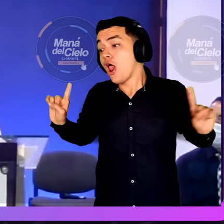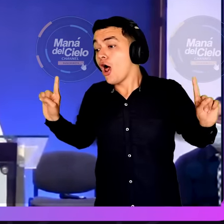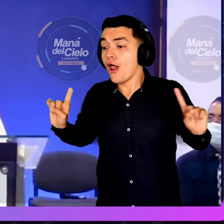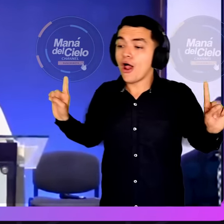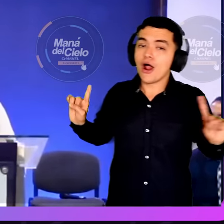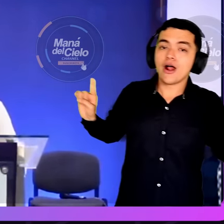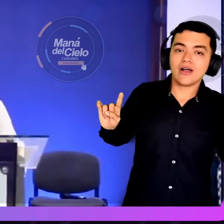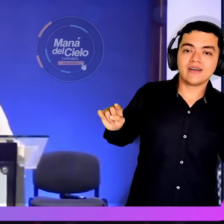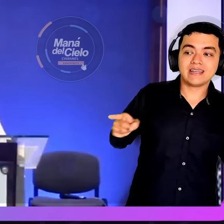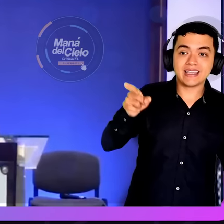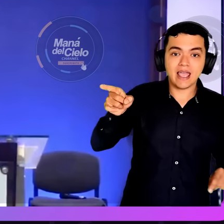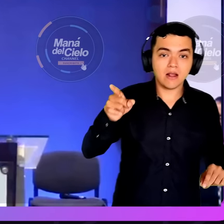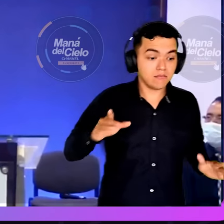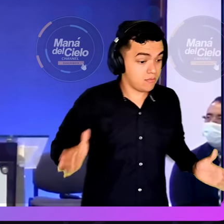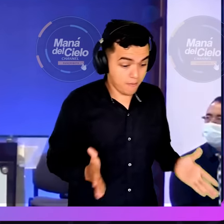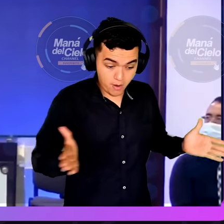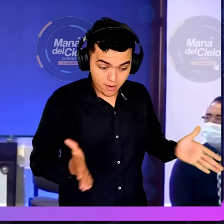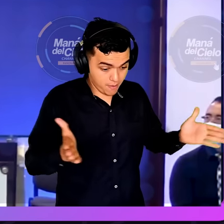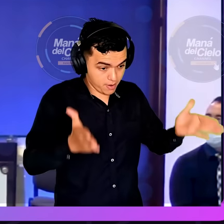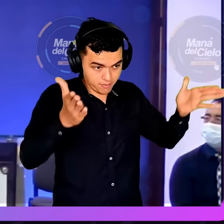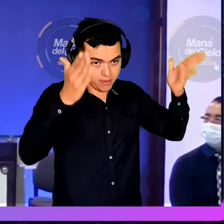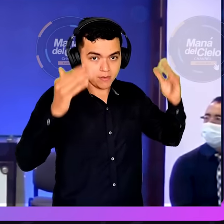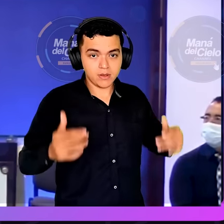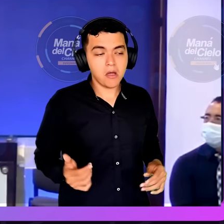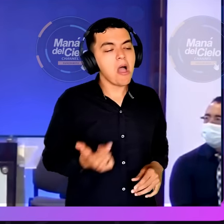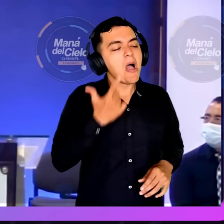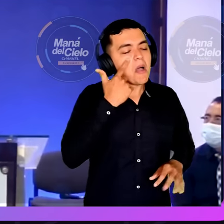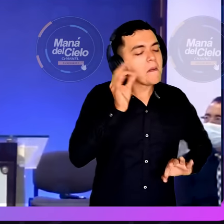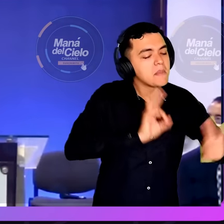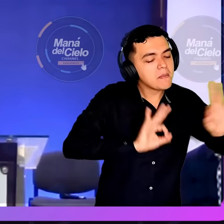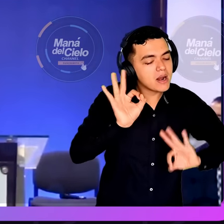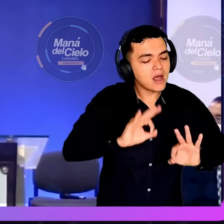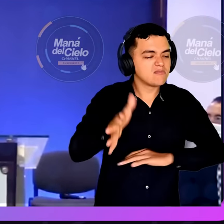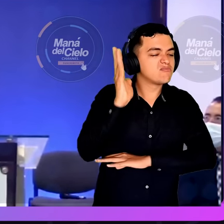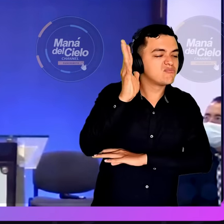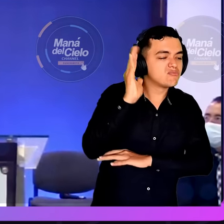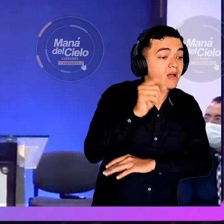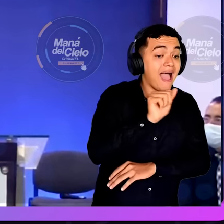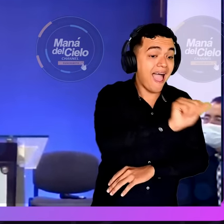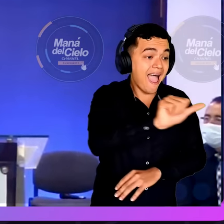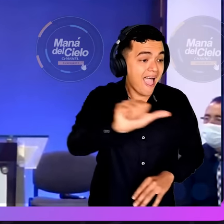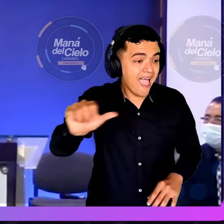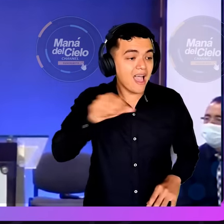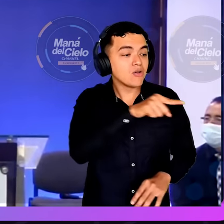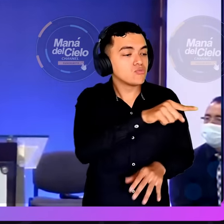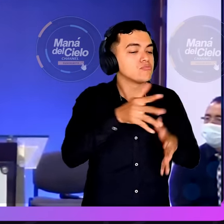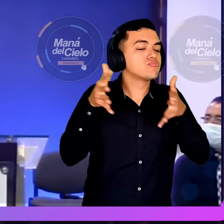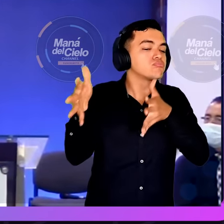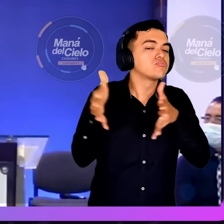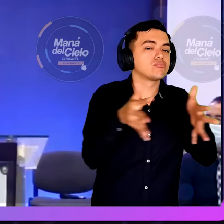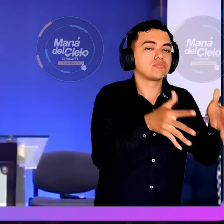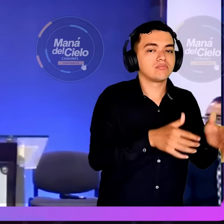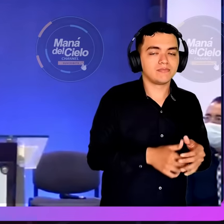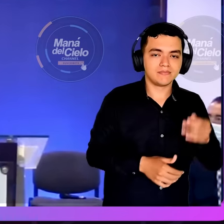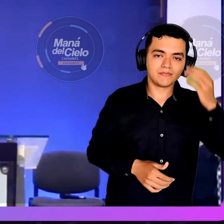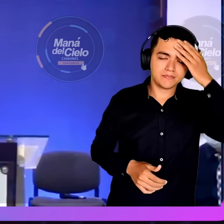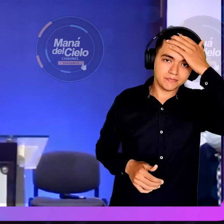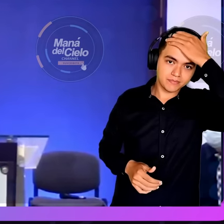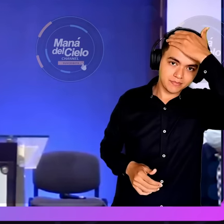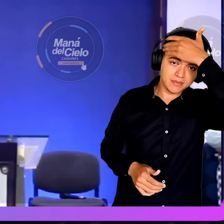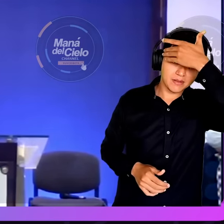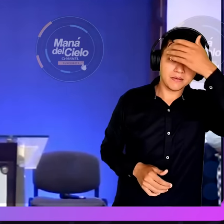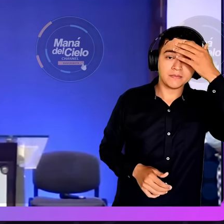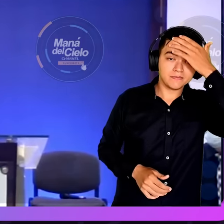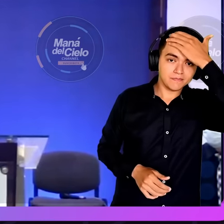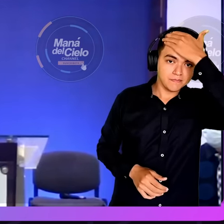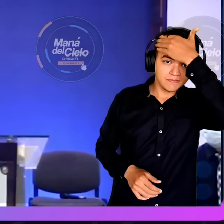una enseñanza para las mujeres. Pero él me empujaba, me decía, bueno, hagámosle. Yo le decía, no, hagámosle, vamos. Él empujaba a